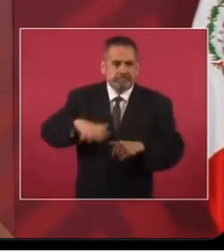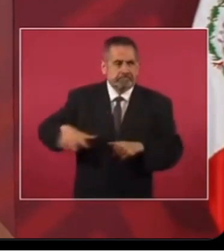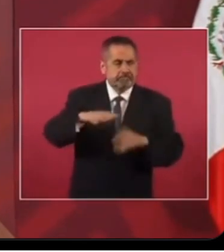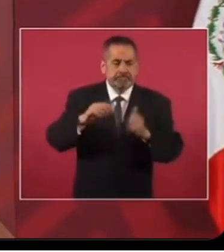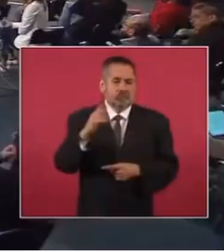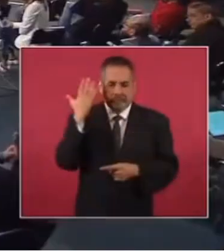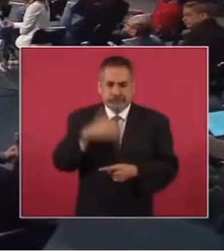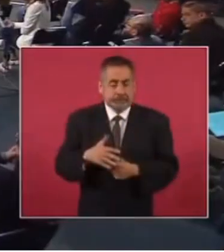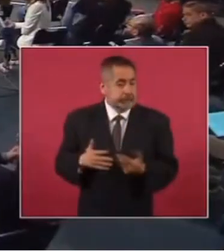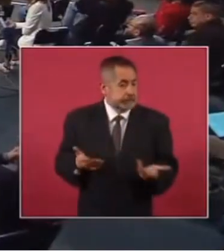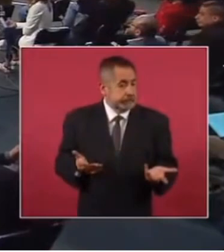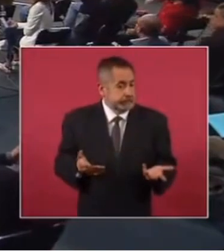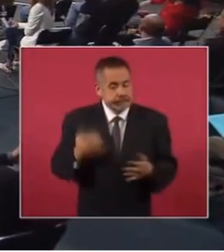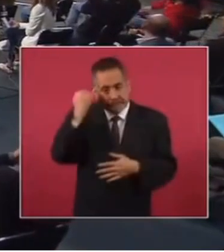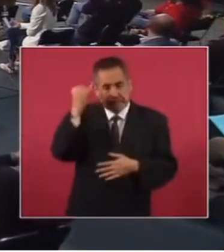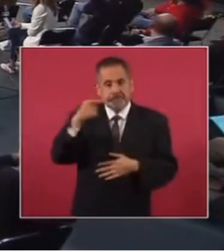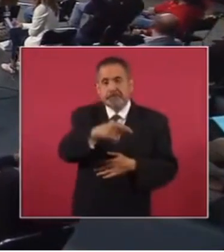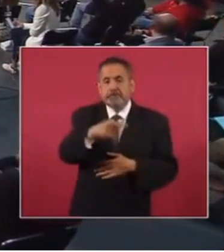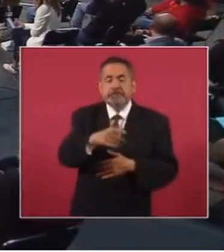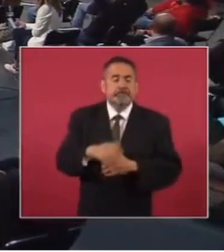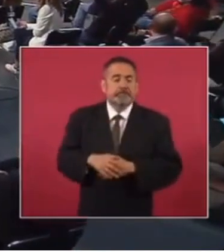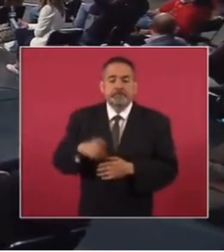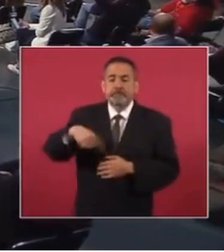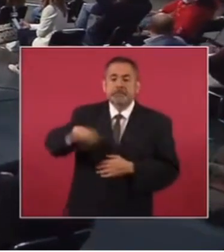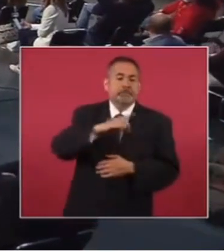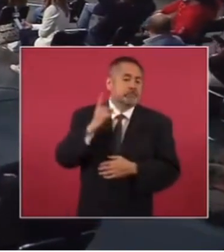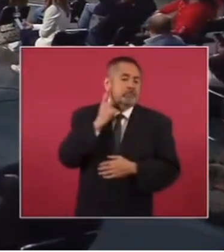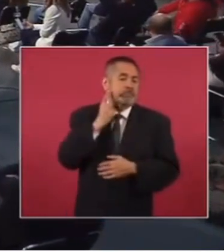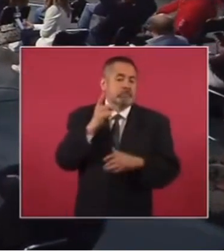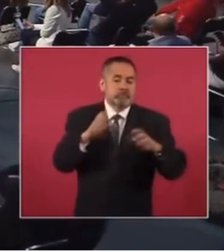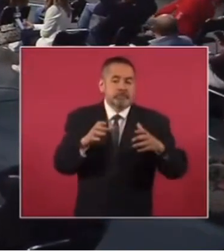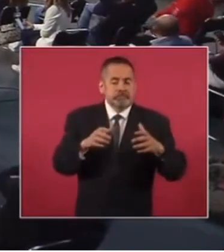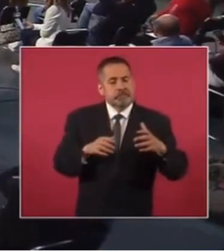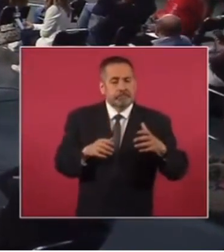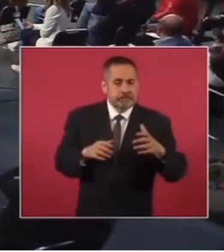de Guanajuato. Desde que los legisladores